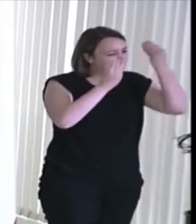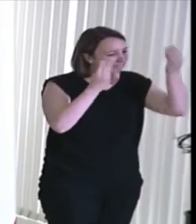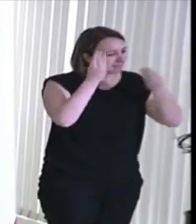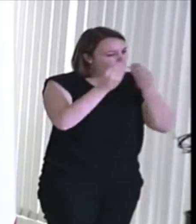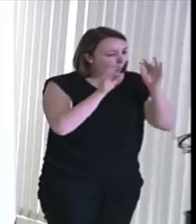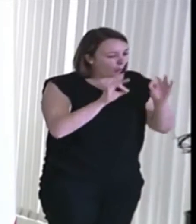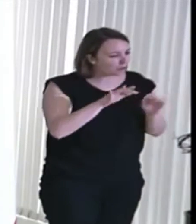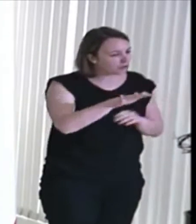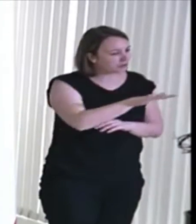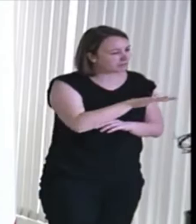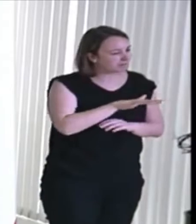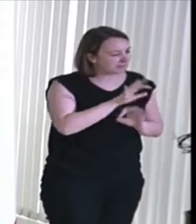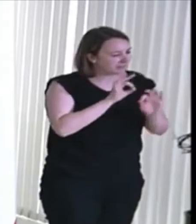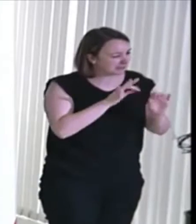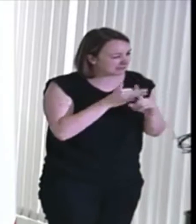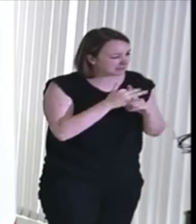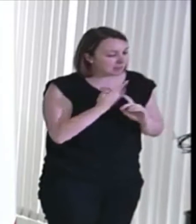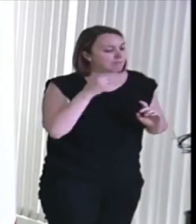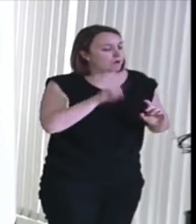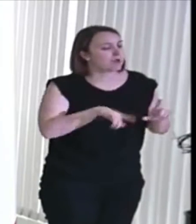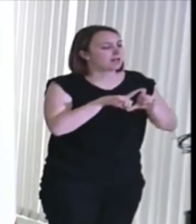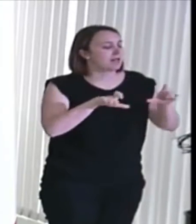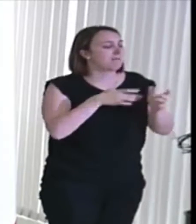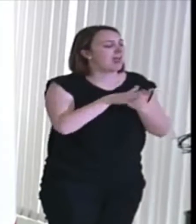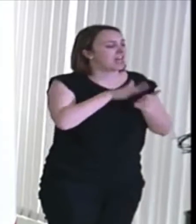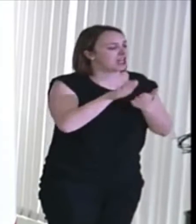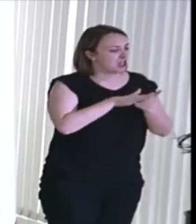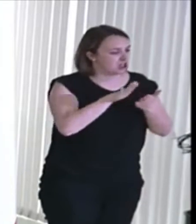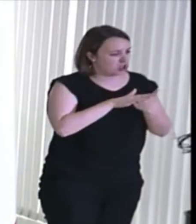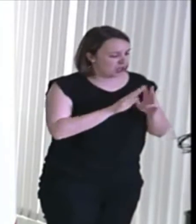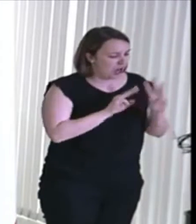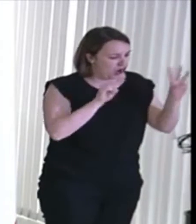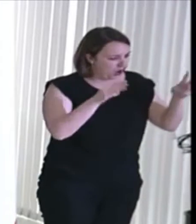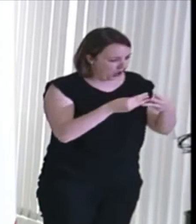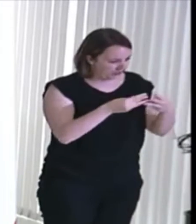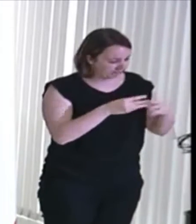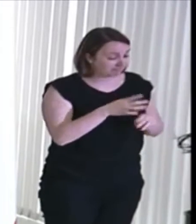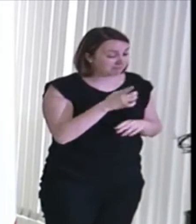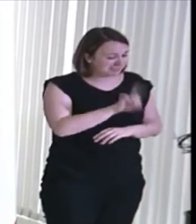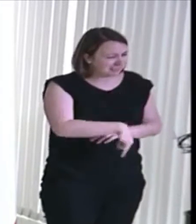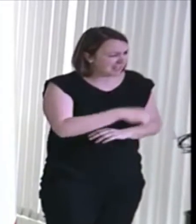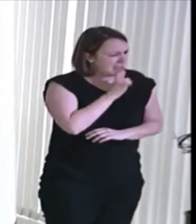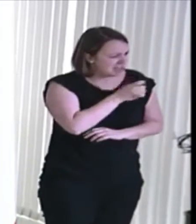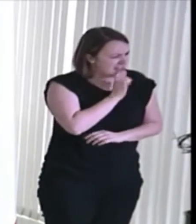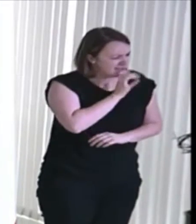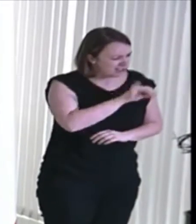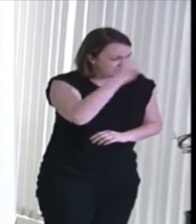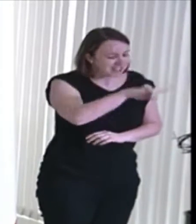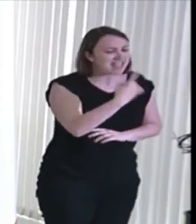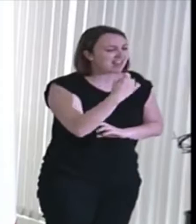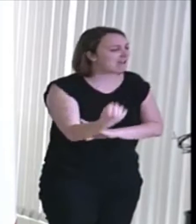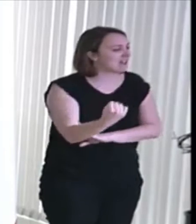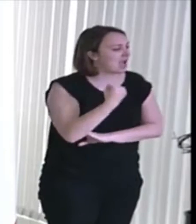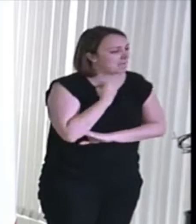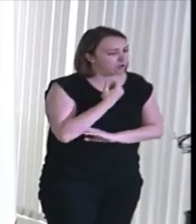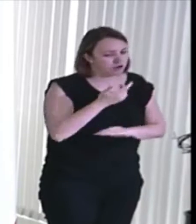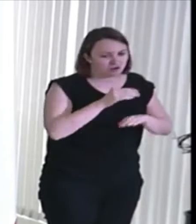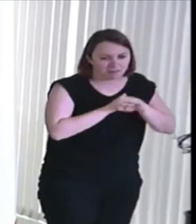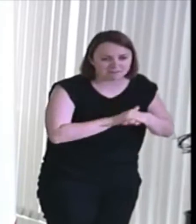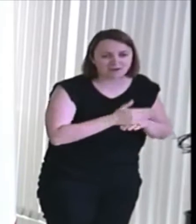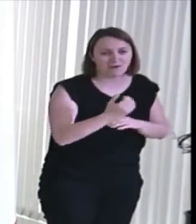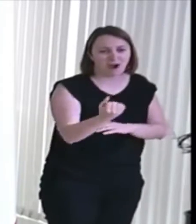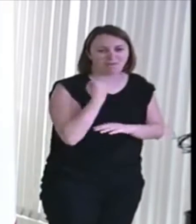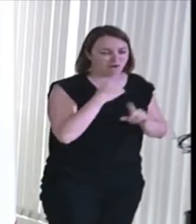momento adecuado pues, para, en este caso, montar una editorial online, ¿no? Y claro que es difícil y necesitas apoyo de amigos,